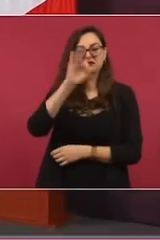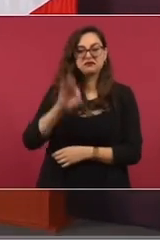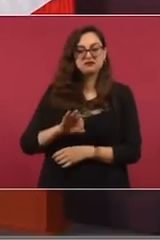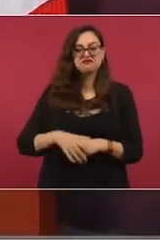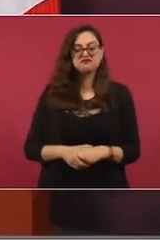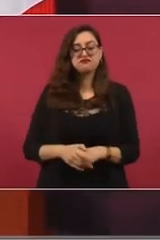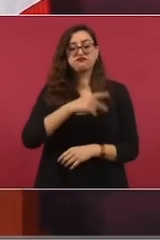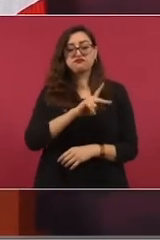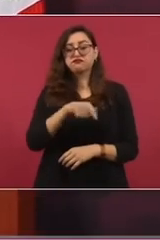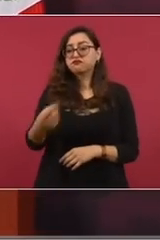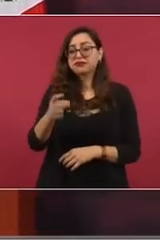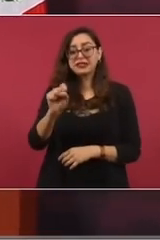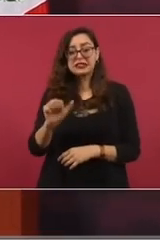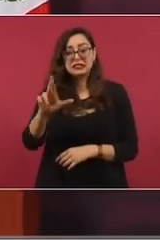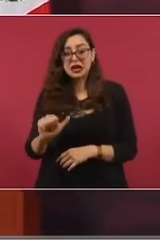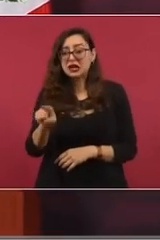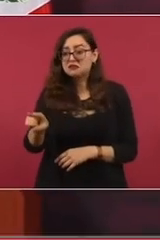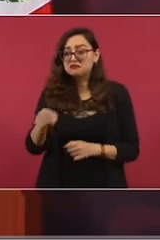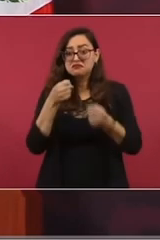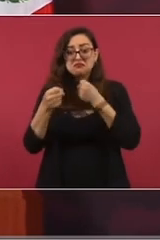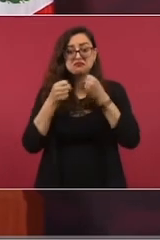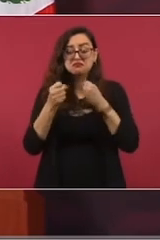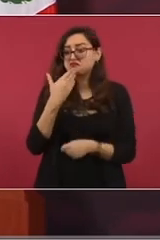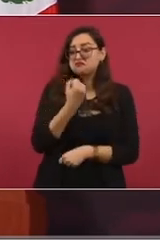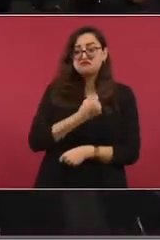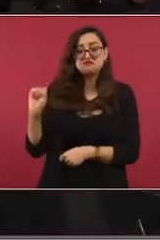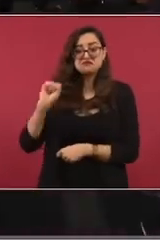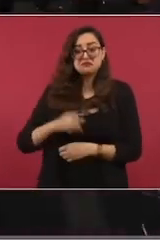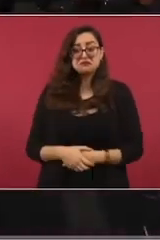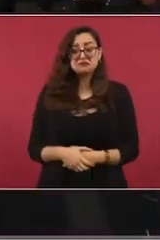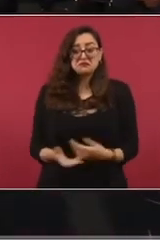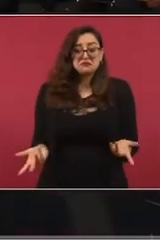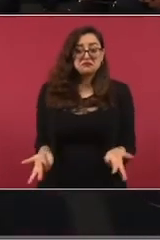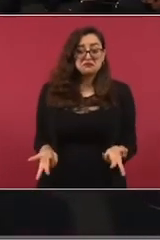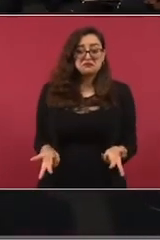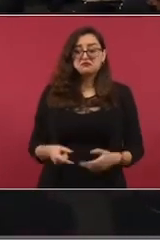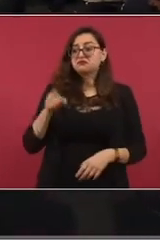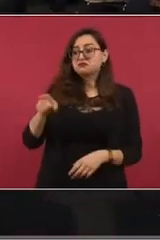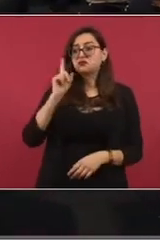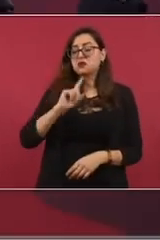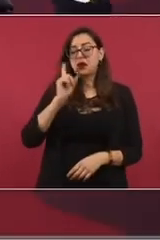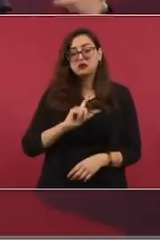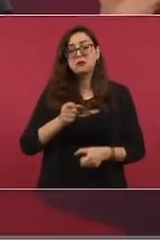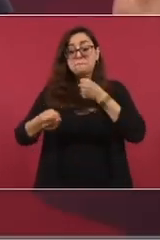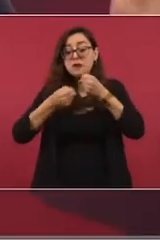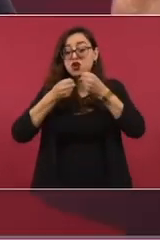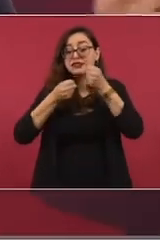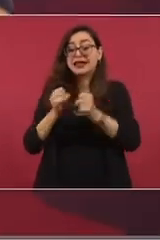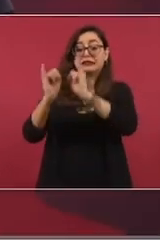Es una muy buena periodista Ese es mi apreciación también de ella informa